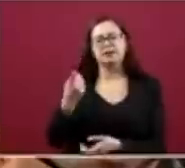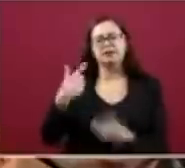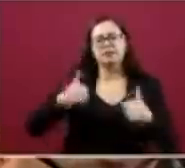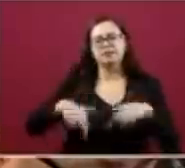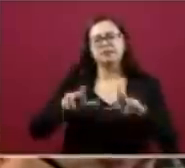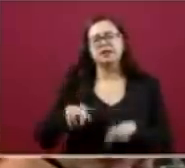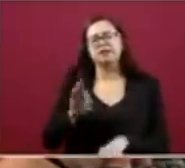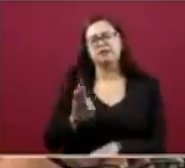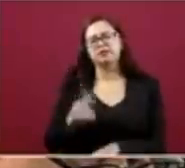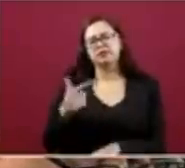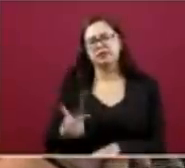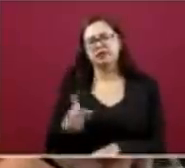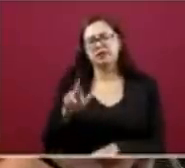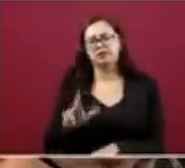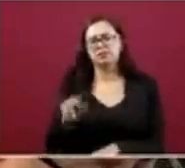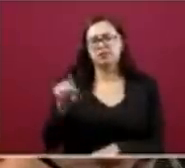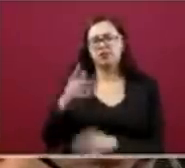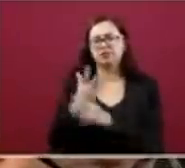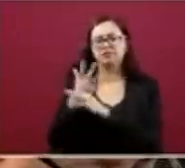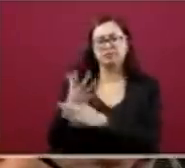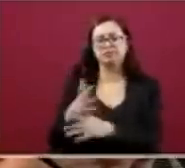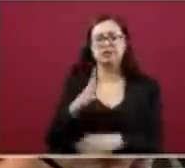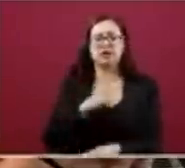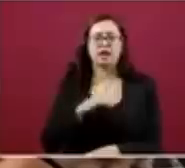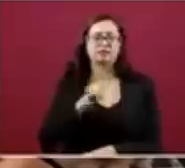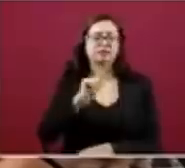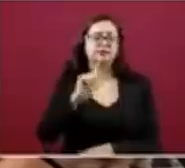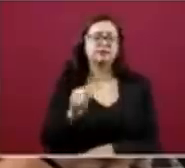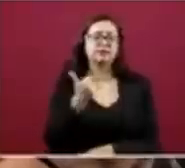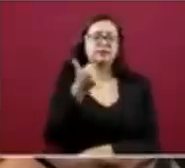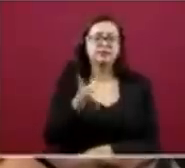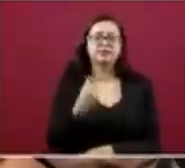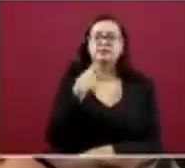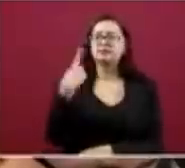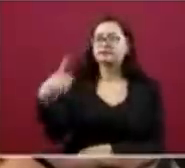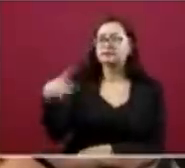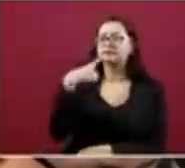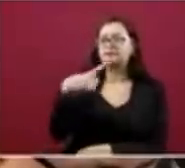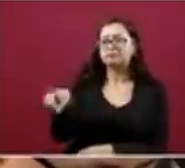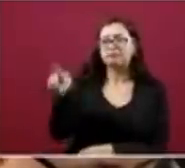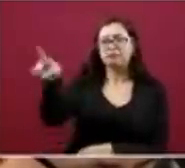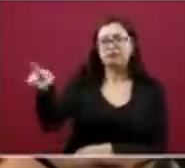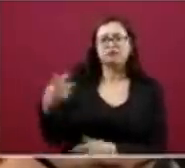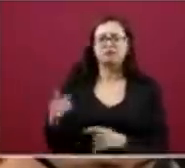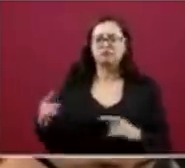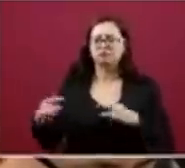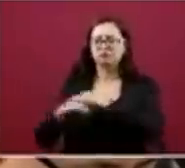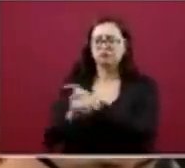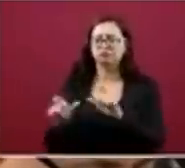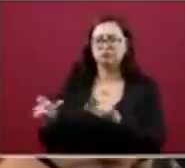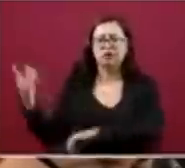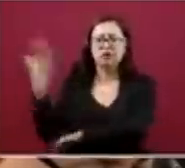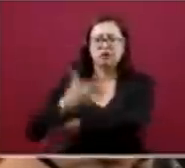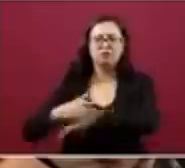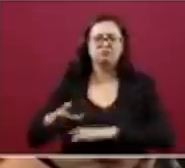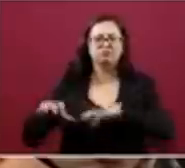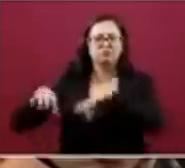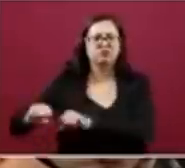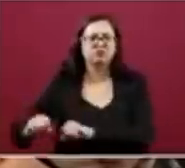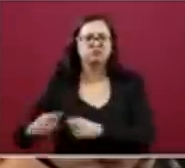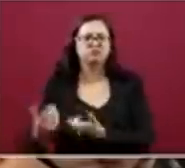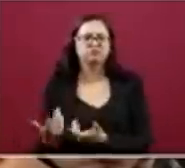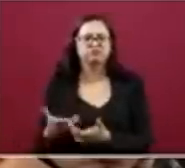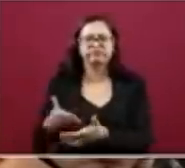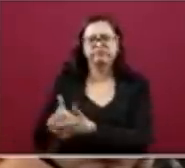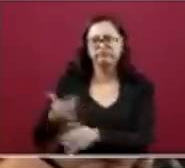hay 76 denuncias por estos toma de casetas. Nos gustaría saber qué procederá en este caso. Y